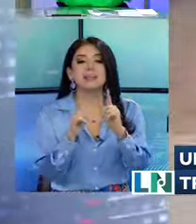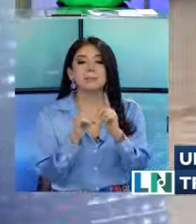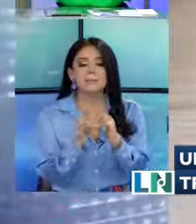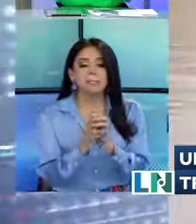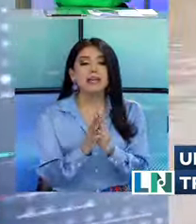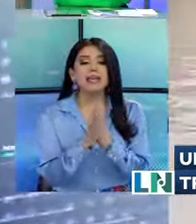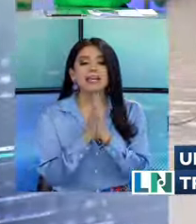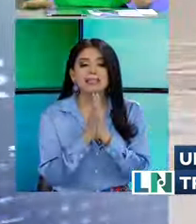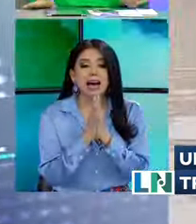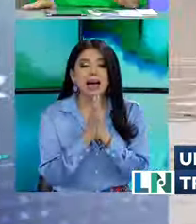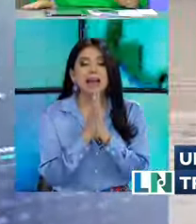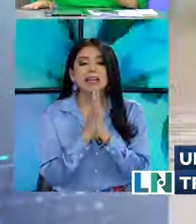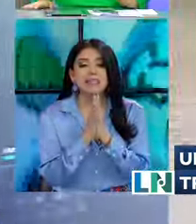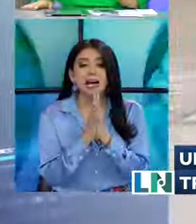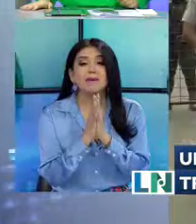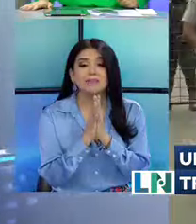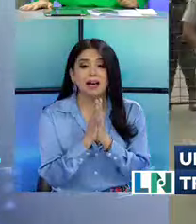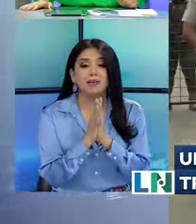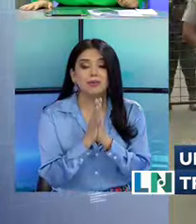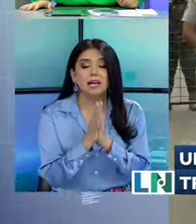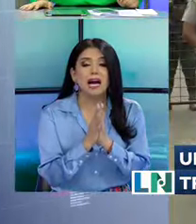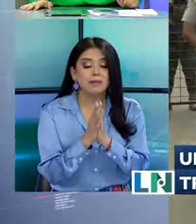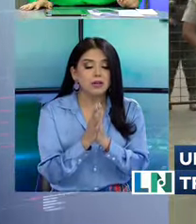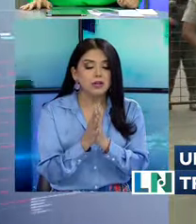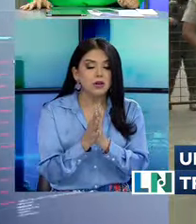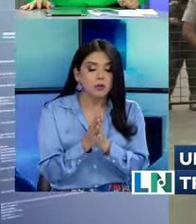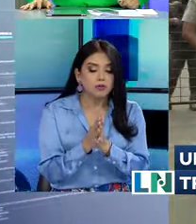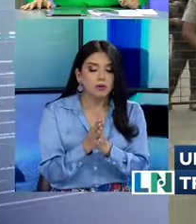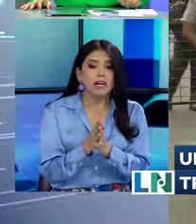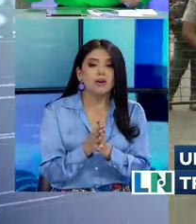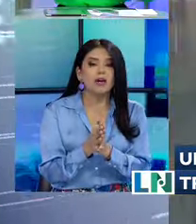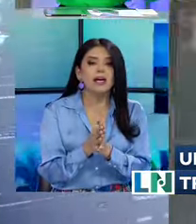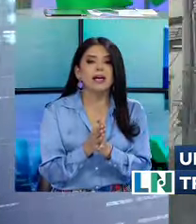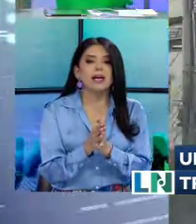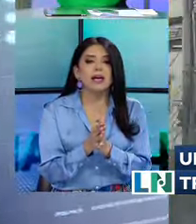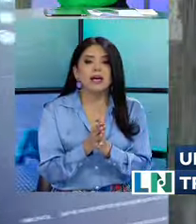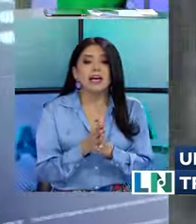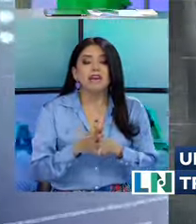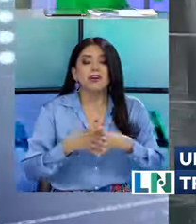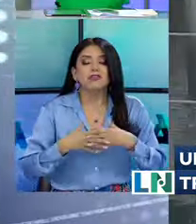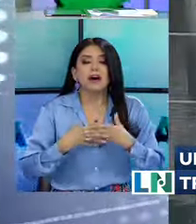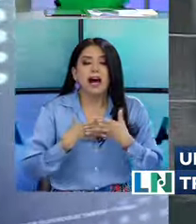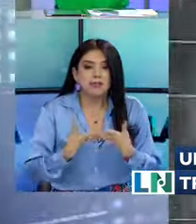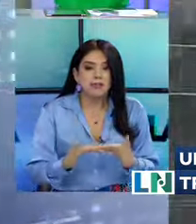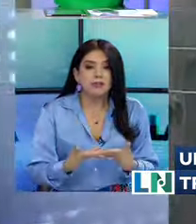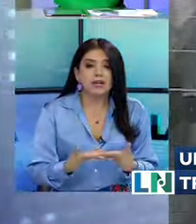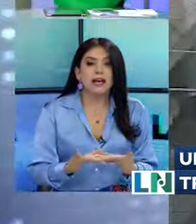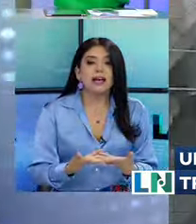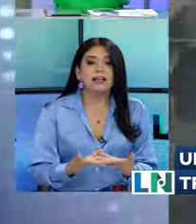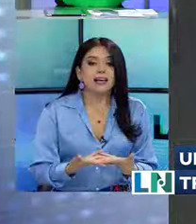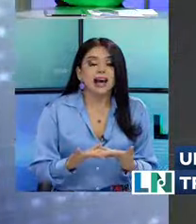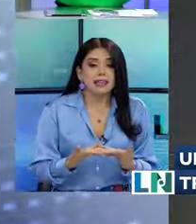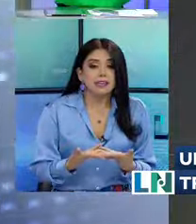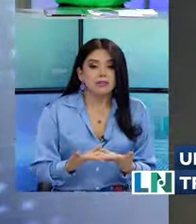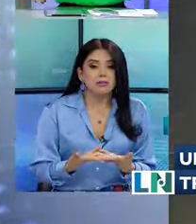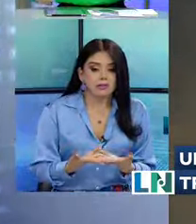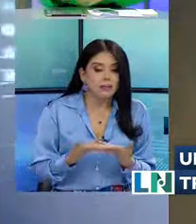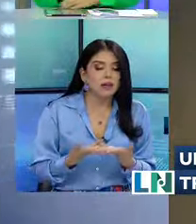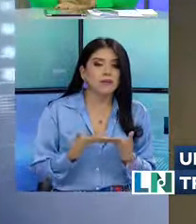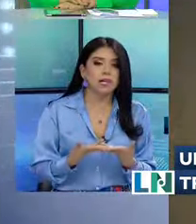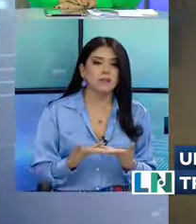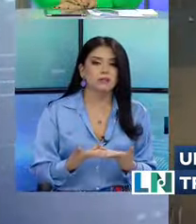los electrodomésticos dañados? Les ha pasado incluso. Nadando van ellos ladrones. En otros años, la gente ha dicho